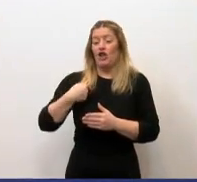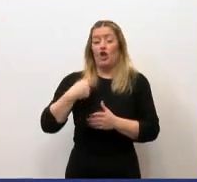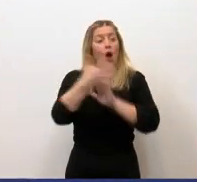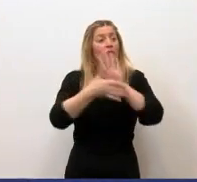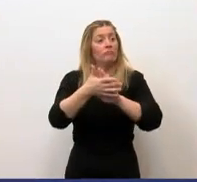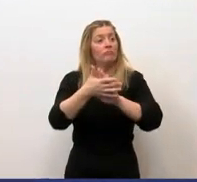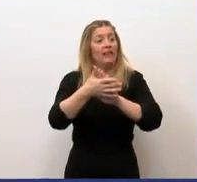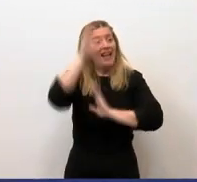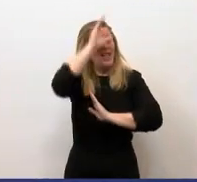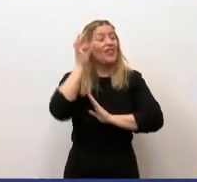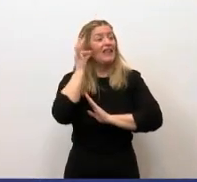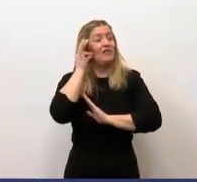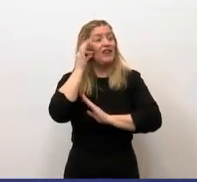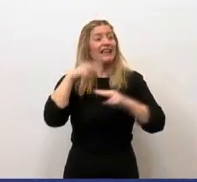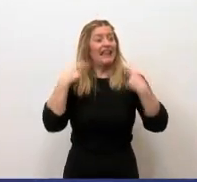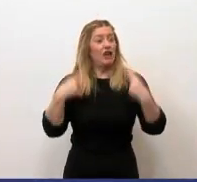108 científicas.